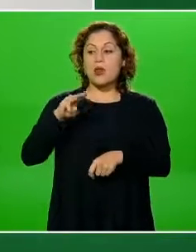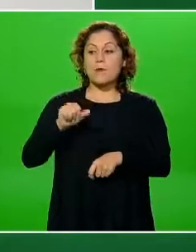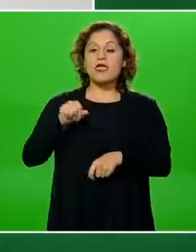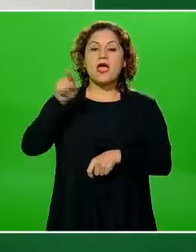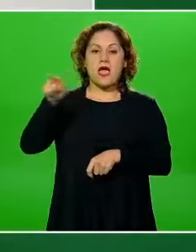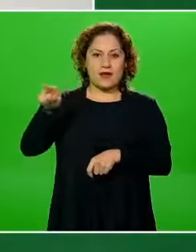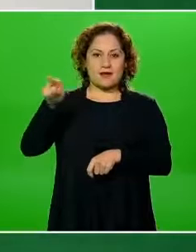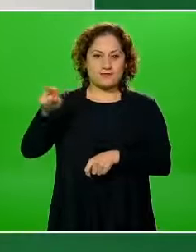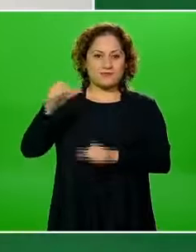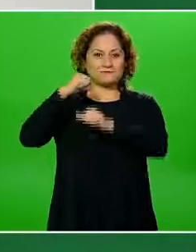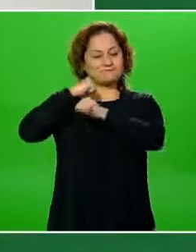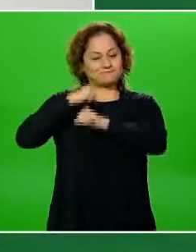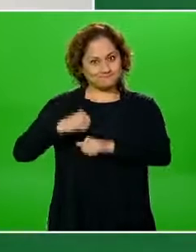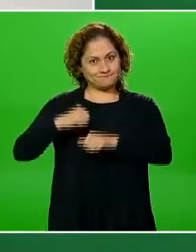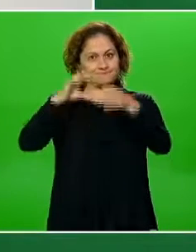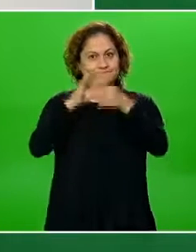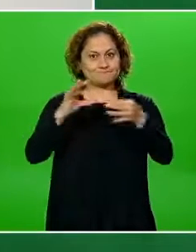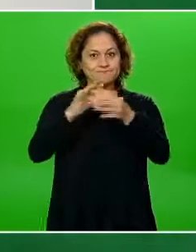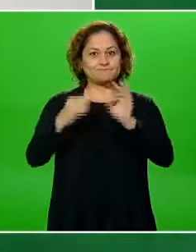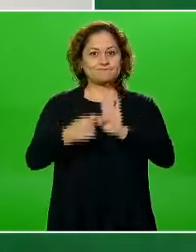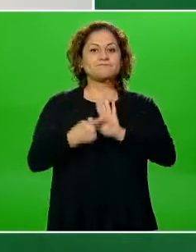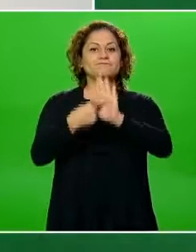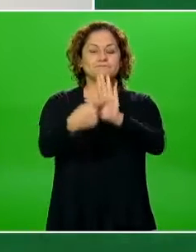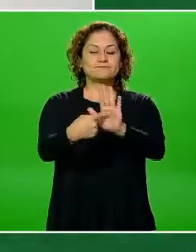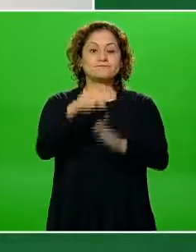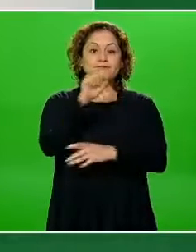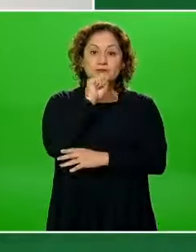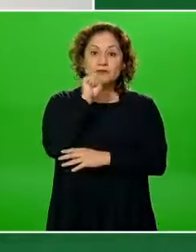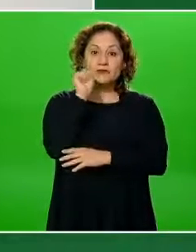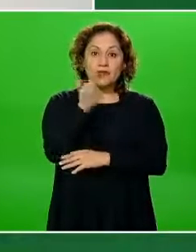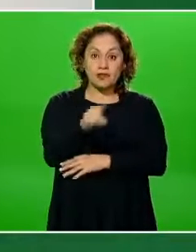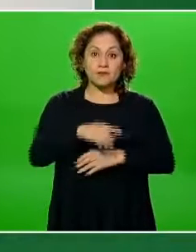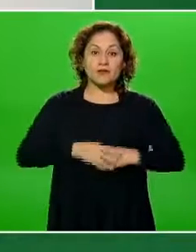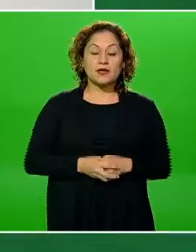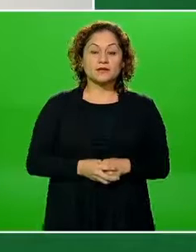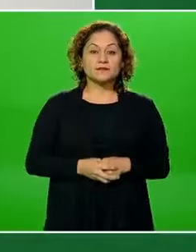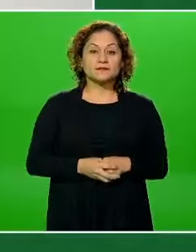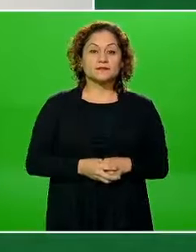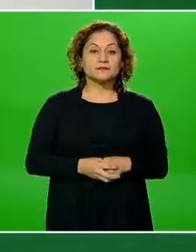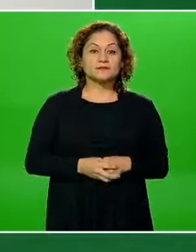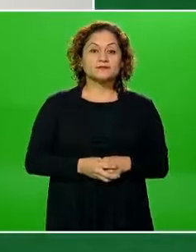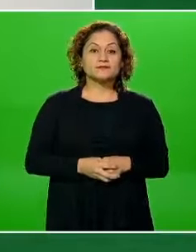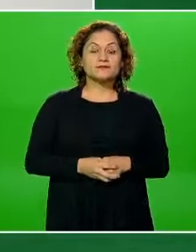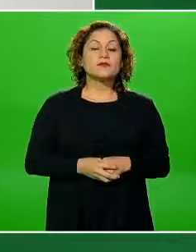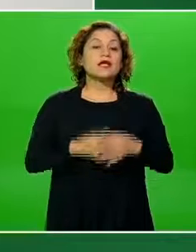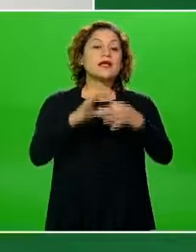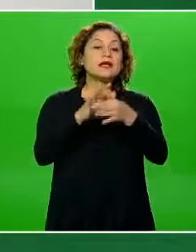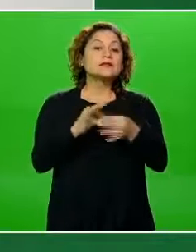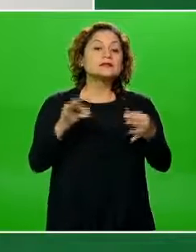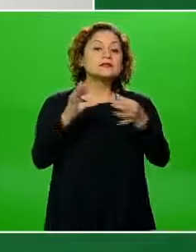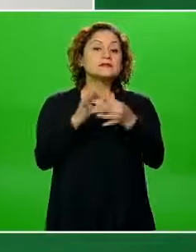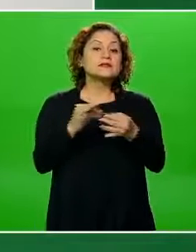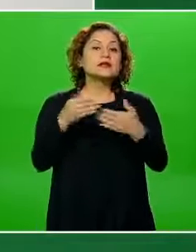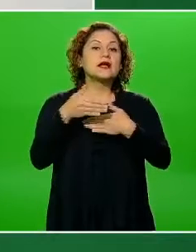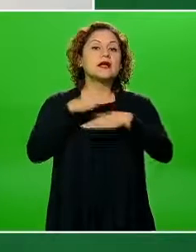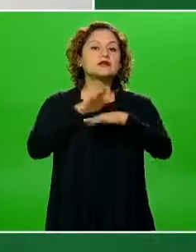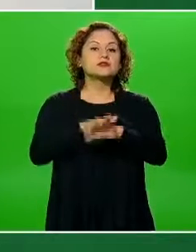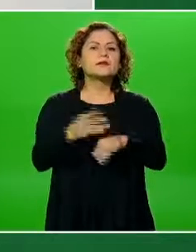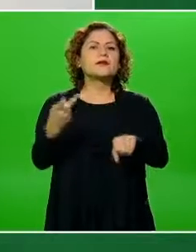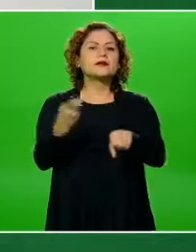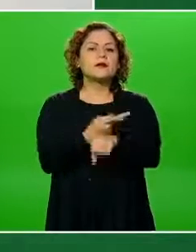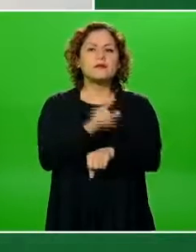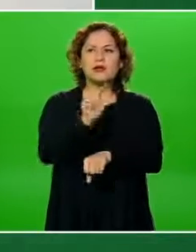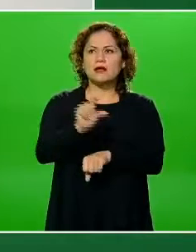de presentar. Tendremos también un segmento de la actualización del arribo de las